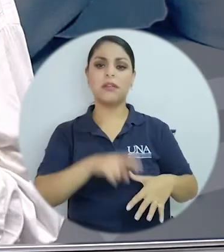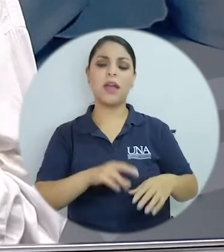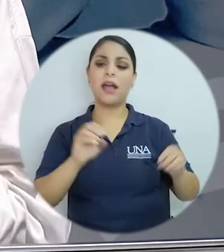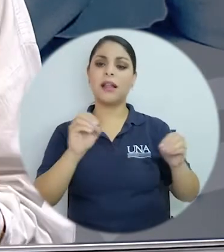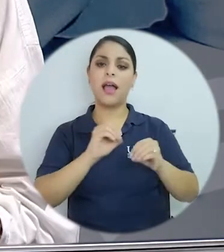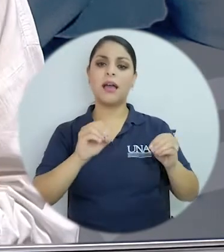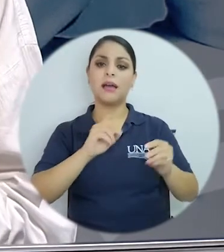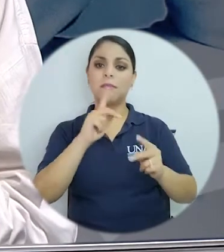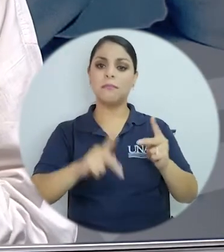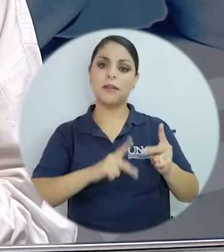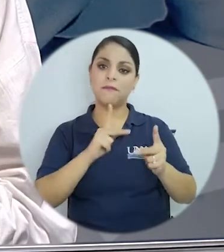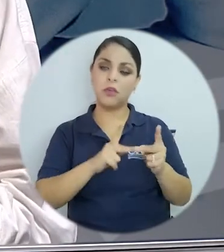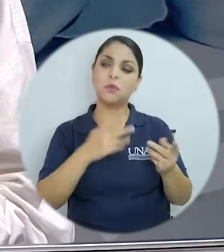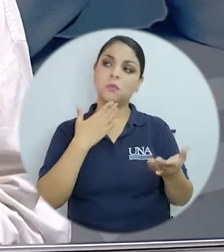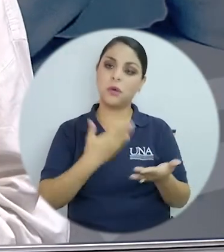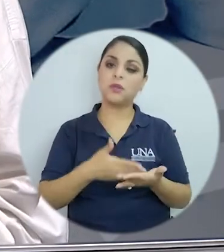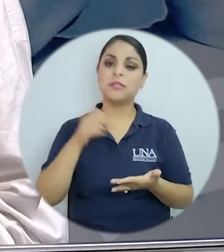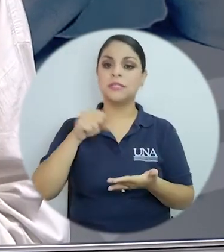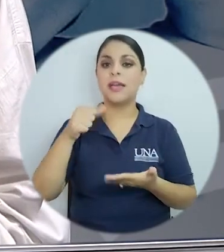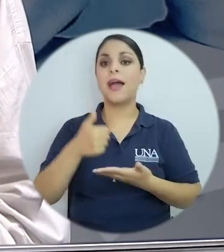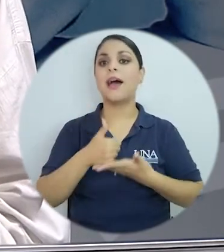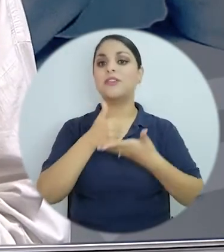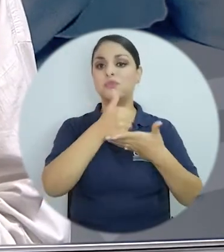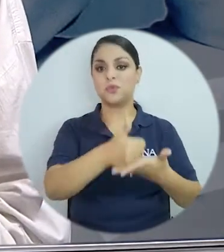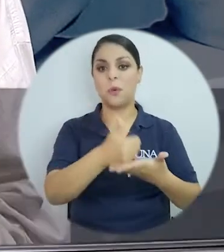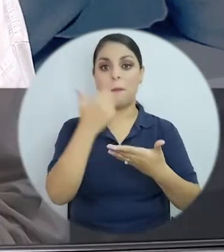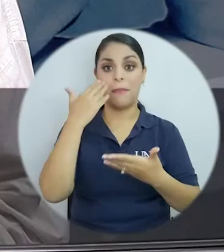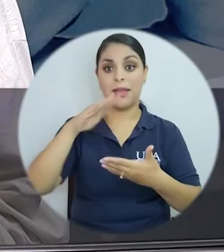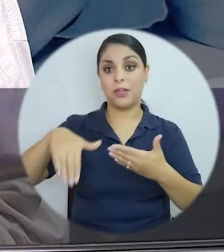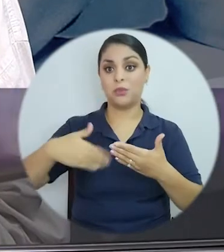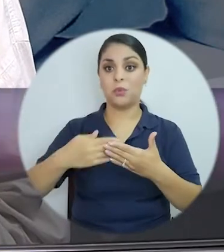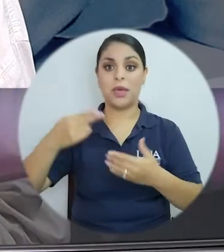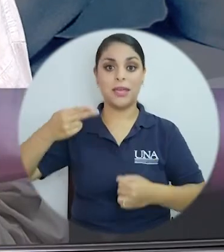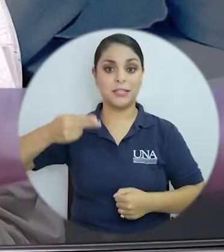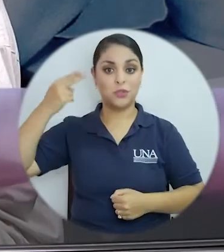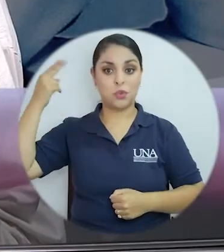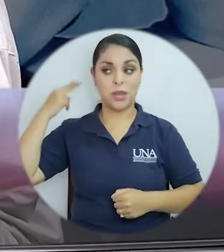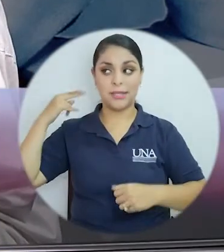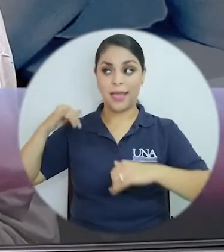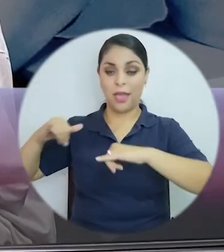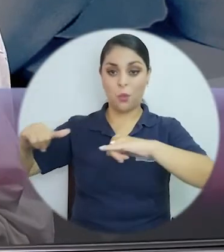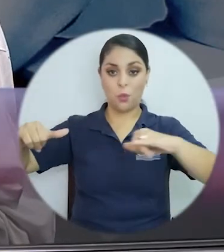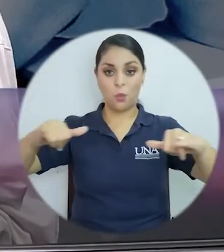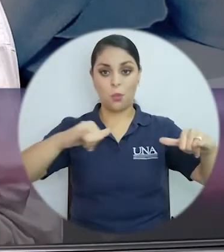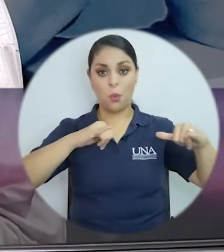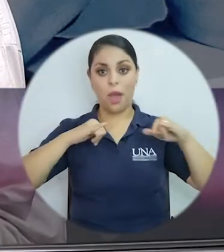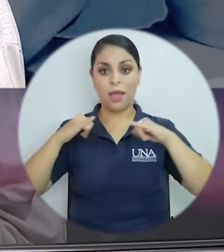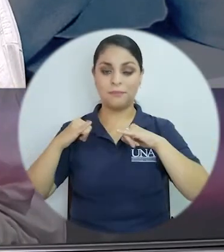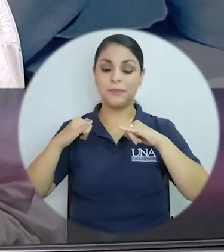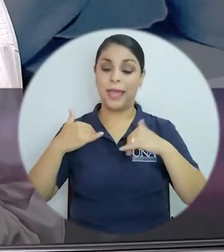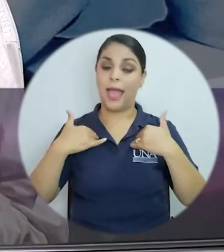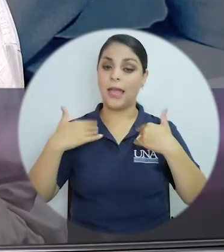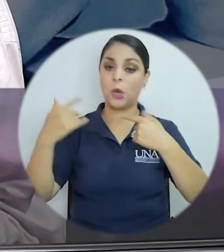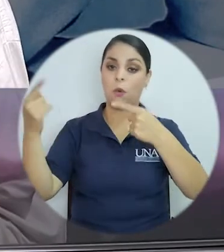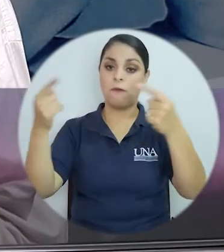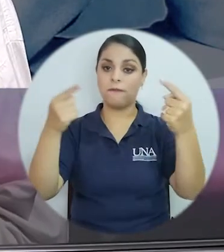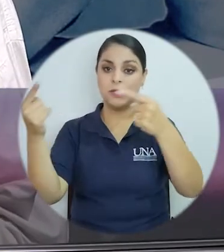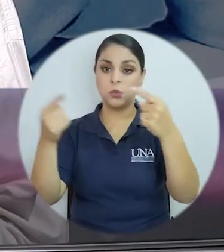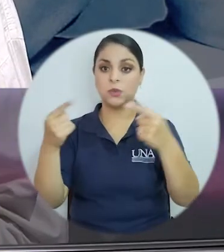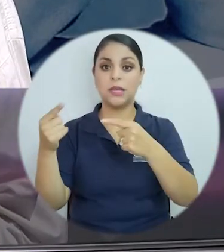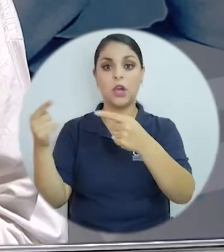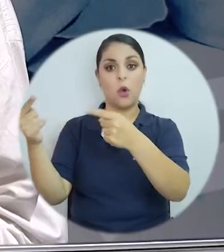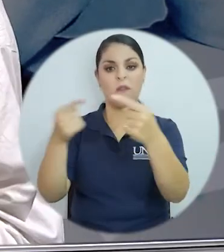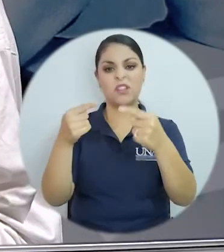nada, que todo fue perfecto, sí colaboraron para que todas esas historias que tenemos en común, que tienen mucho de